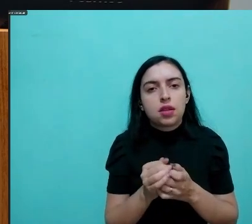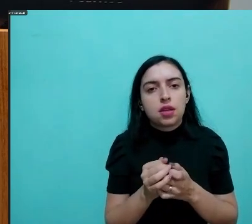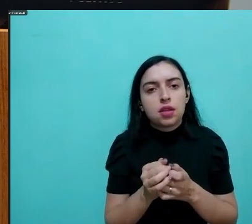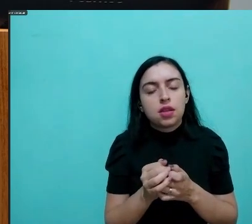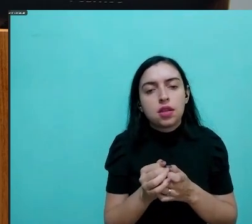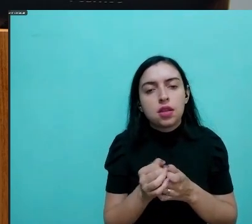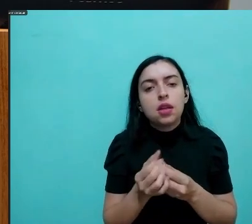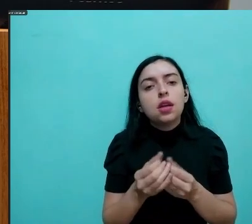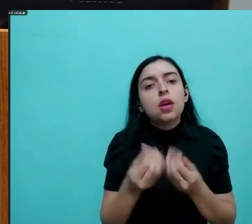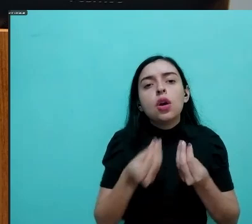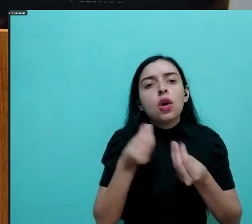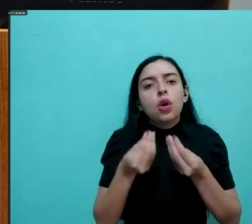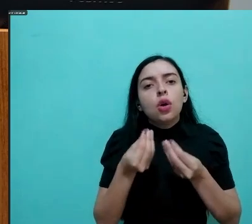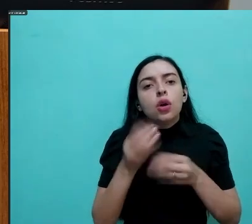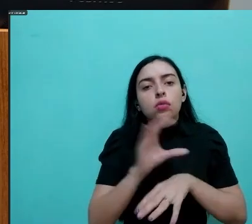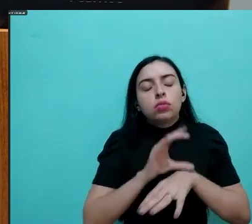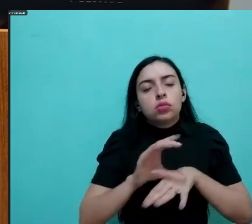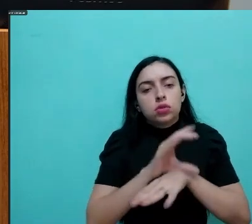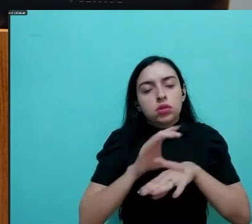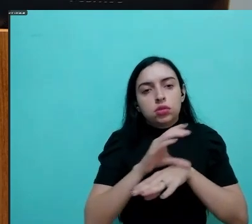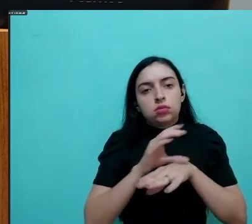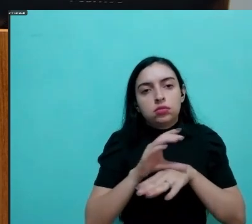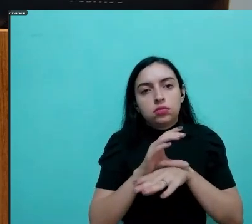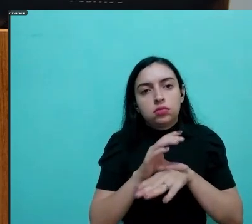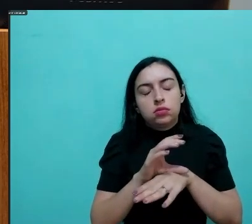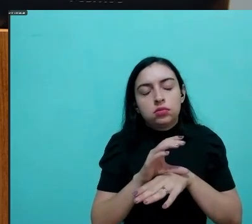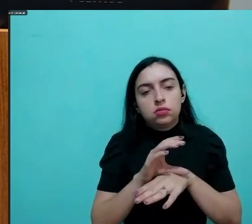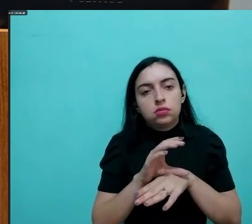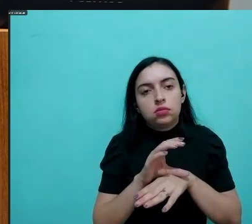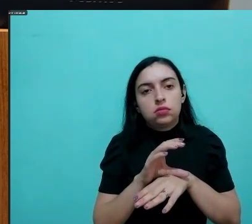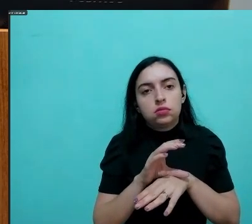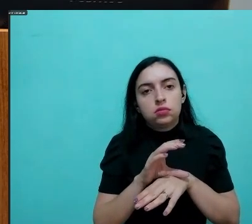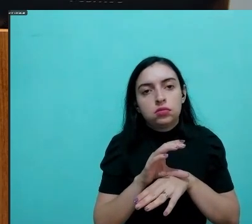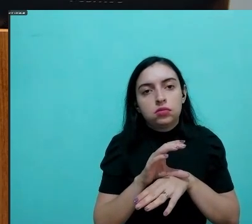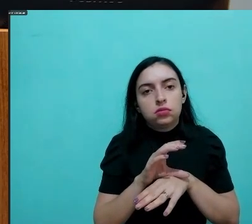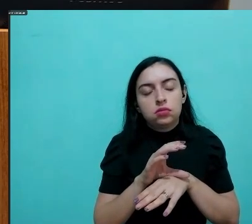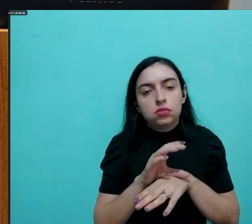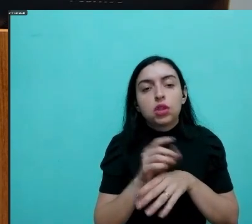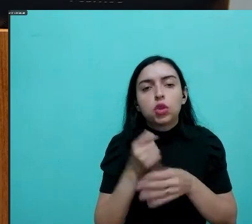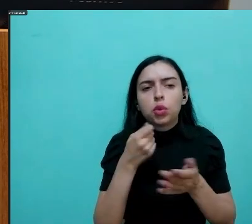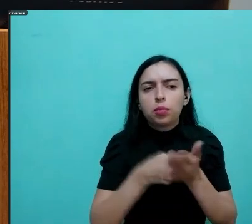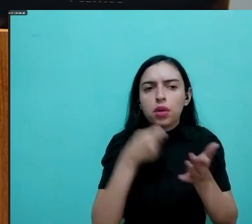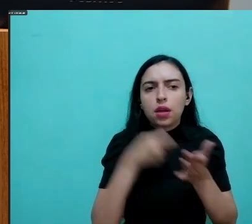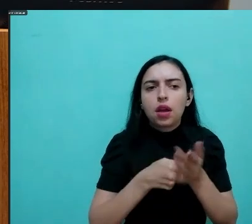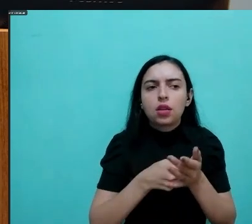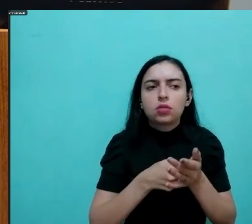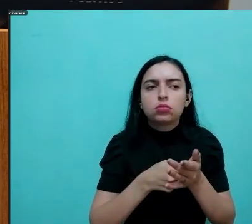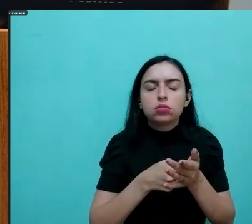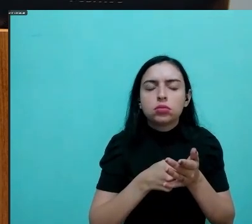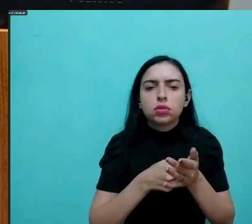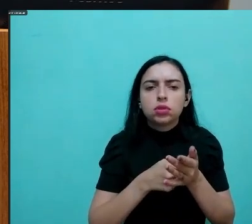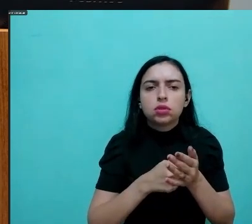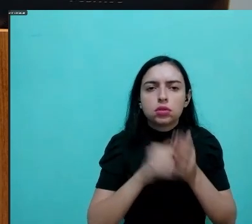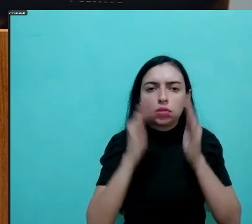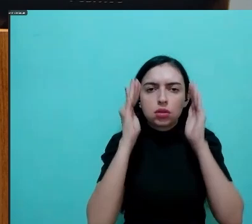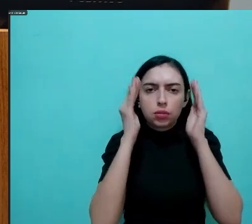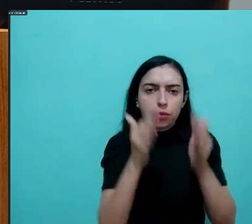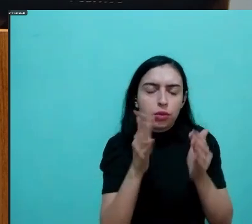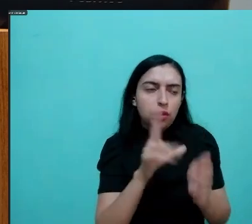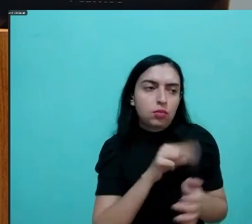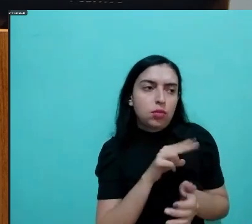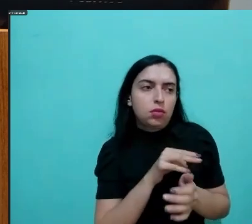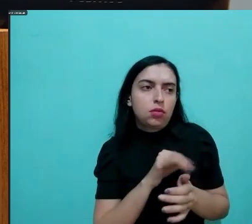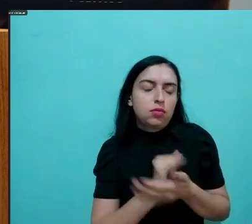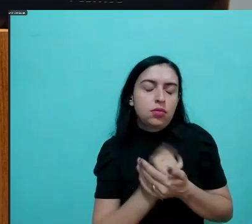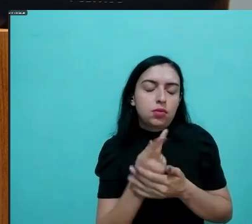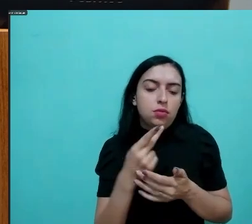razón constitucional, el Estado se vio obligado a delegar a poderes privados la regulación